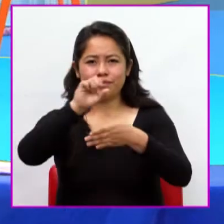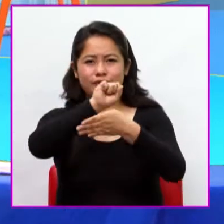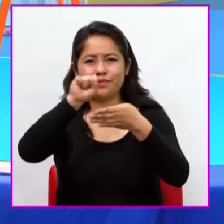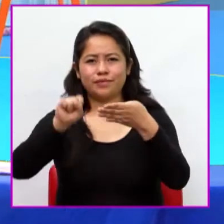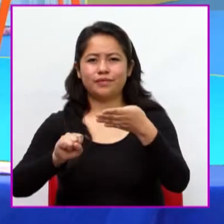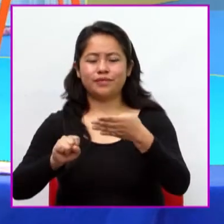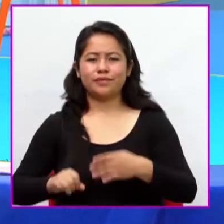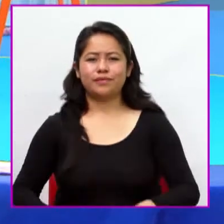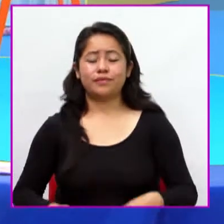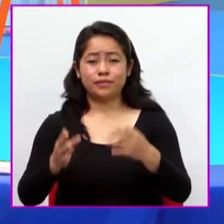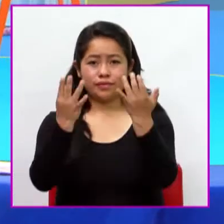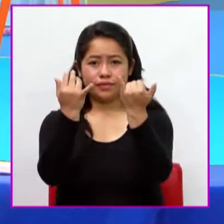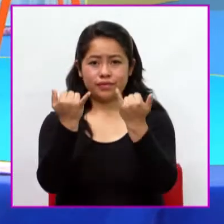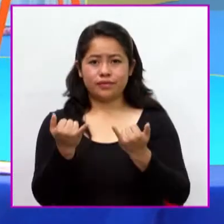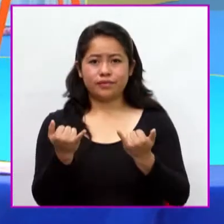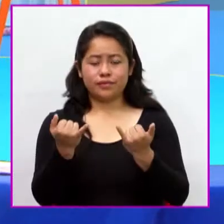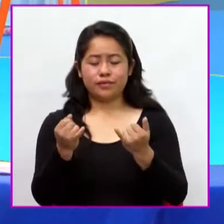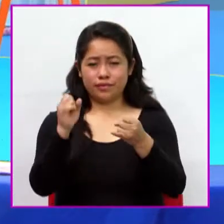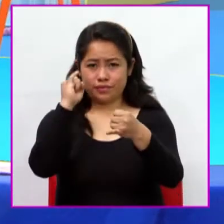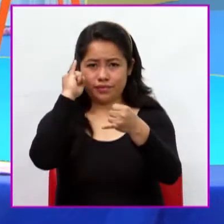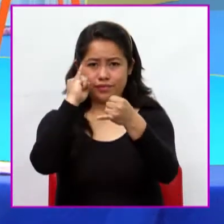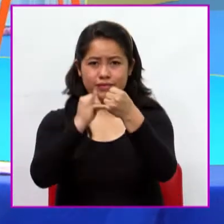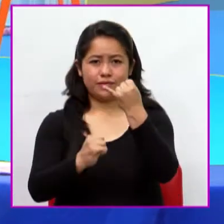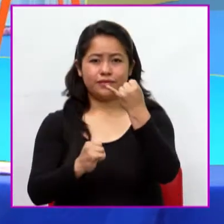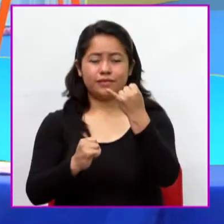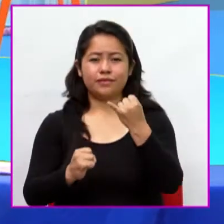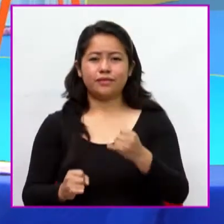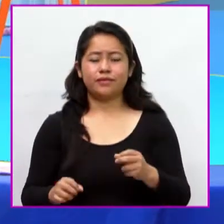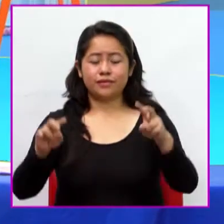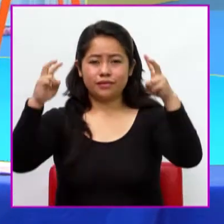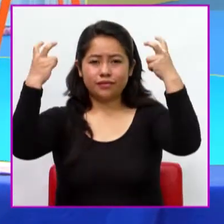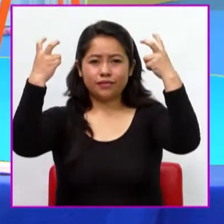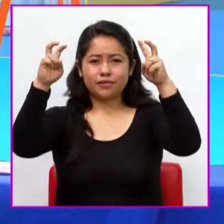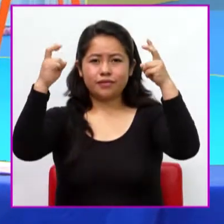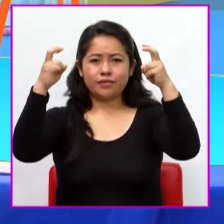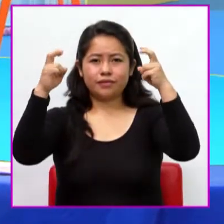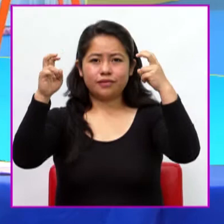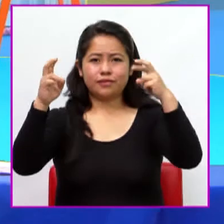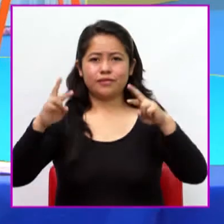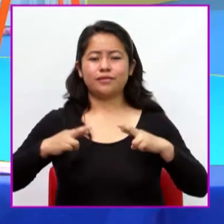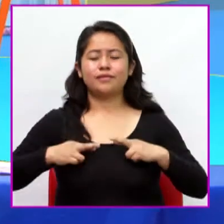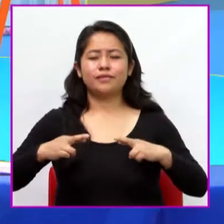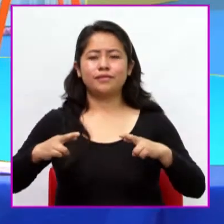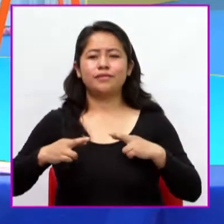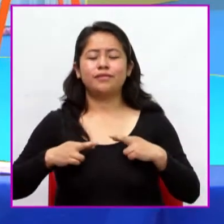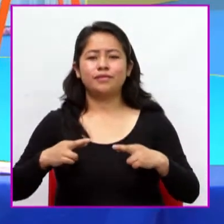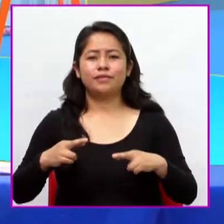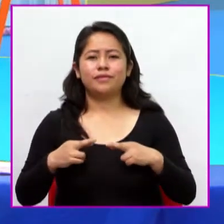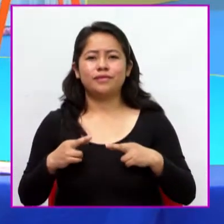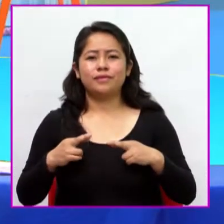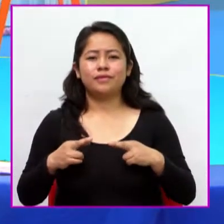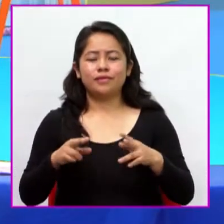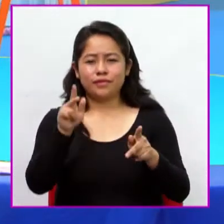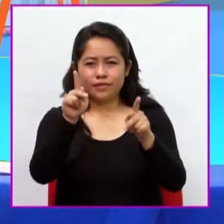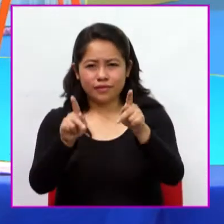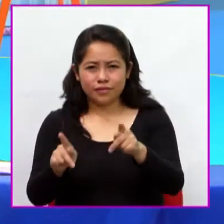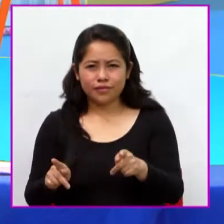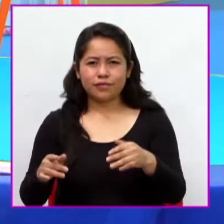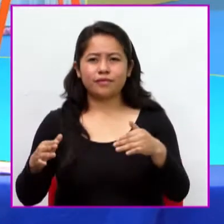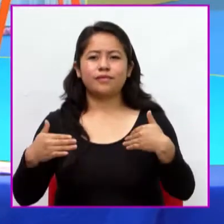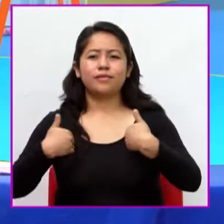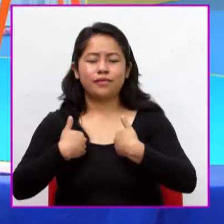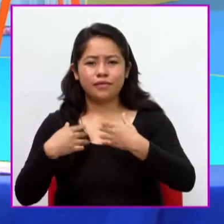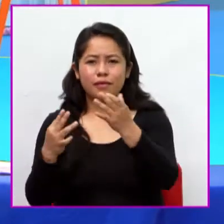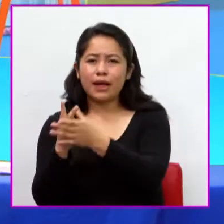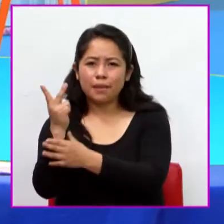secundaria. El día de hoy finalizaremos con el tema de la respiración en los seres vivos. Para